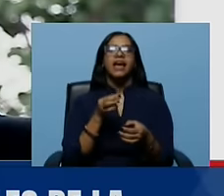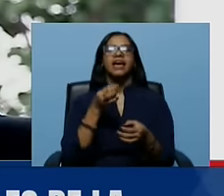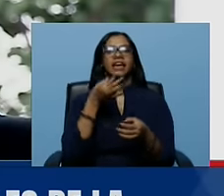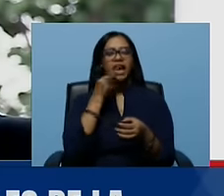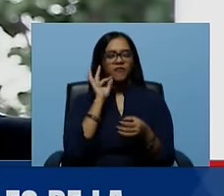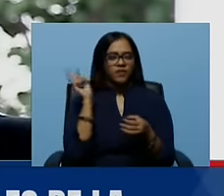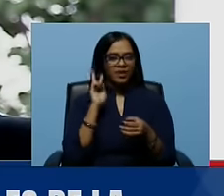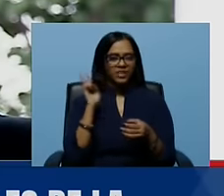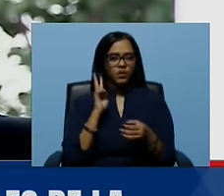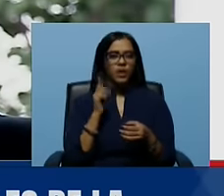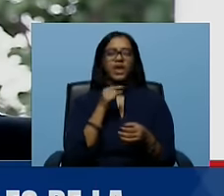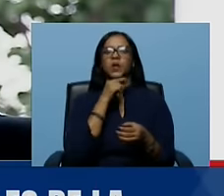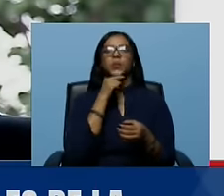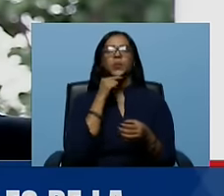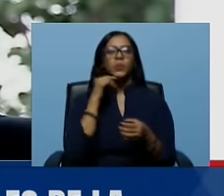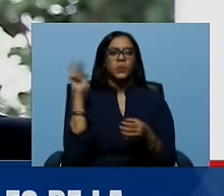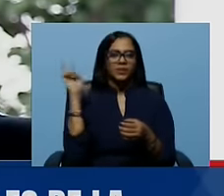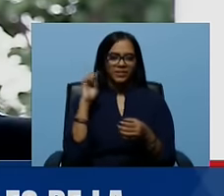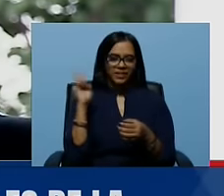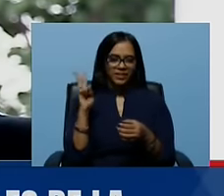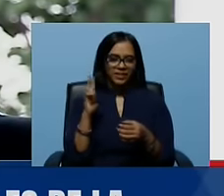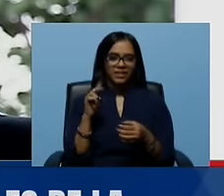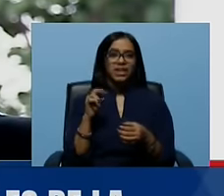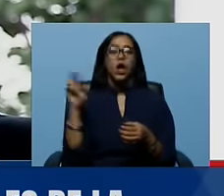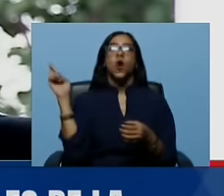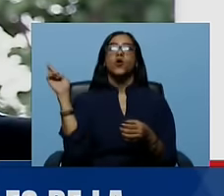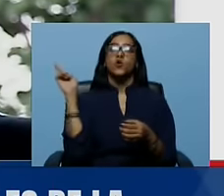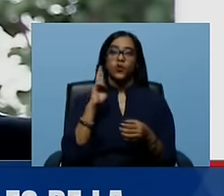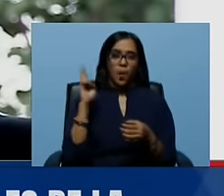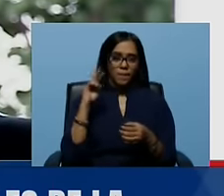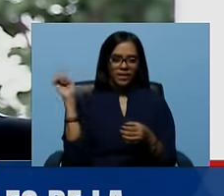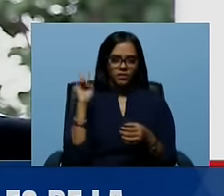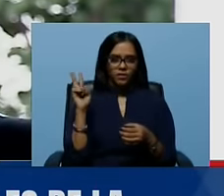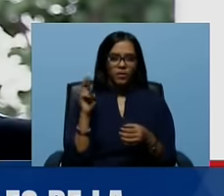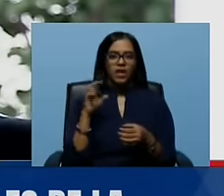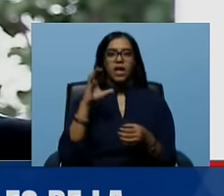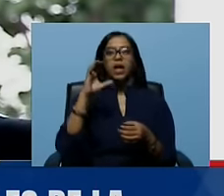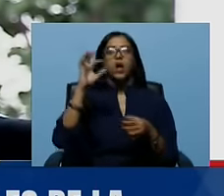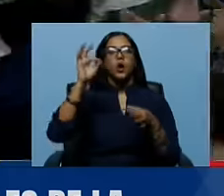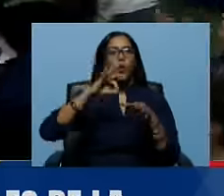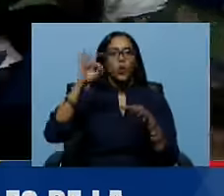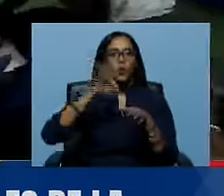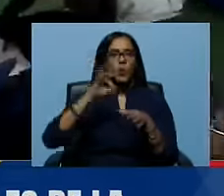venezolano, dulcería venezolana, ron venezolano, cocuy.